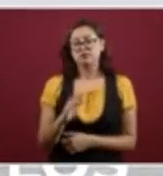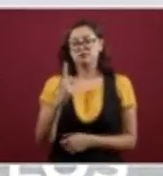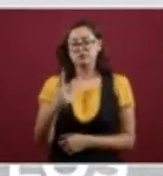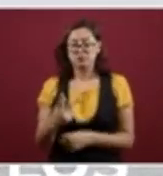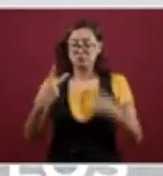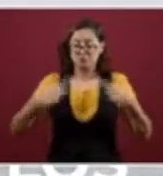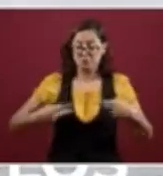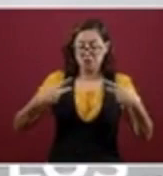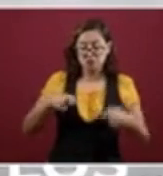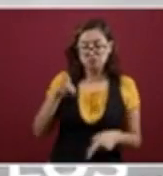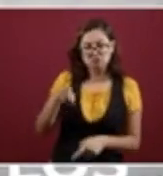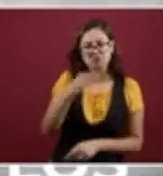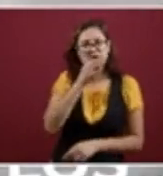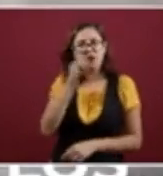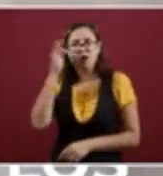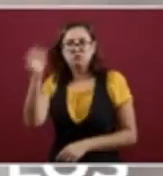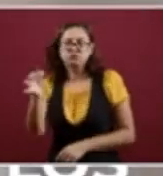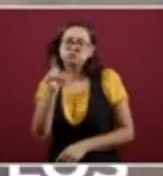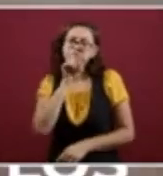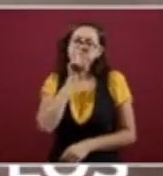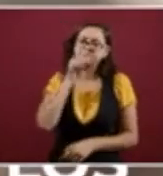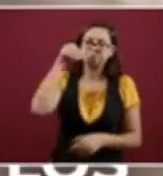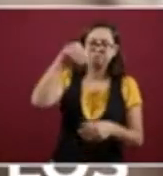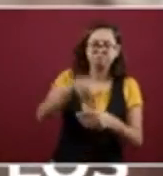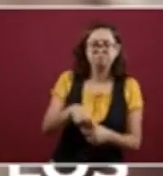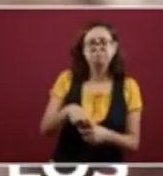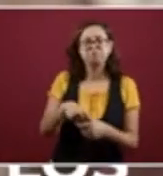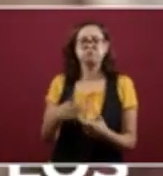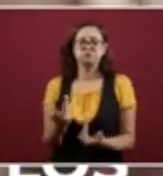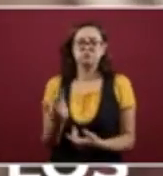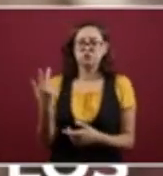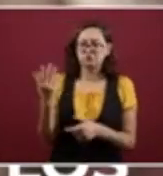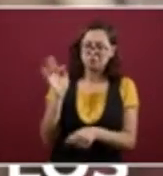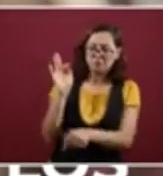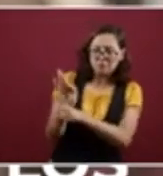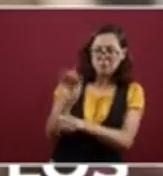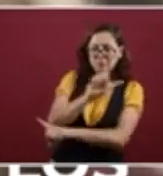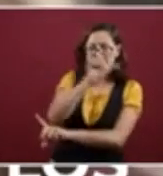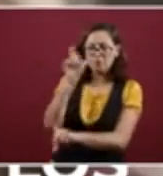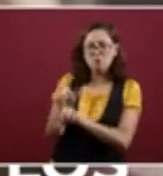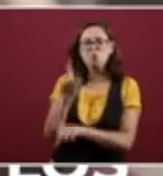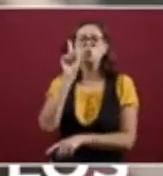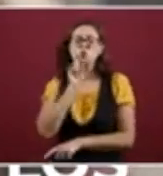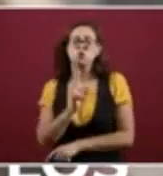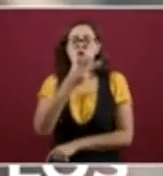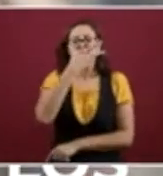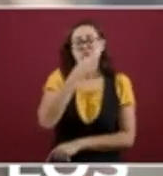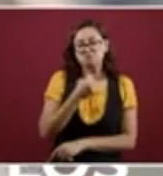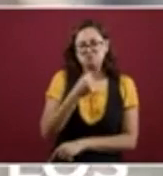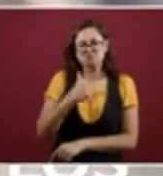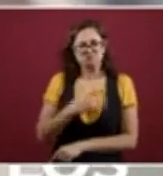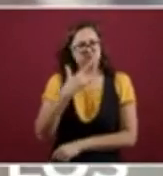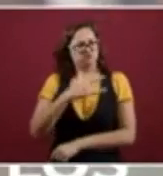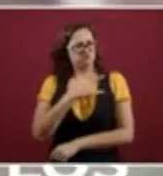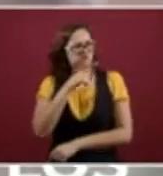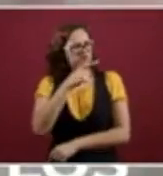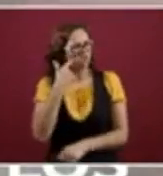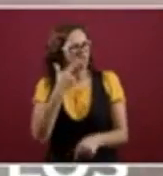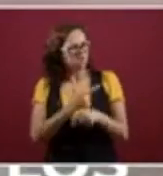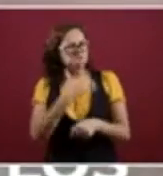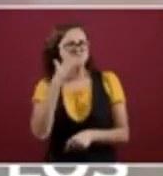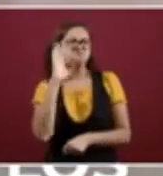alertador y la confidencialidad de las comunicaciones permitirá salvaguardar a mujeres y hombres que en un ejercicio de honestidad